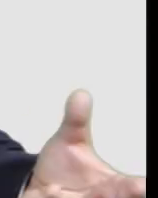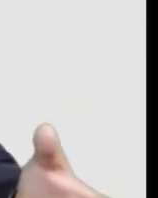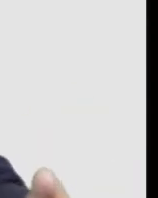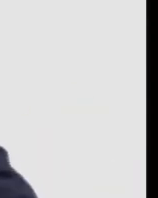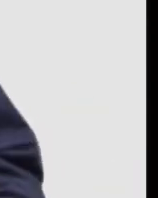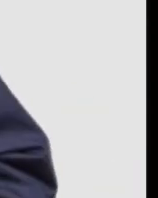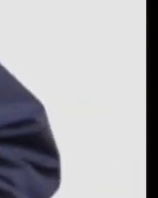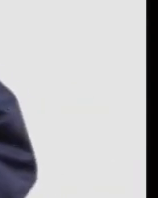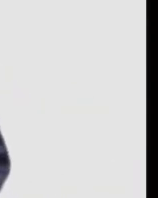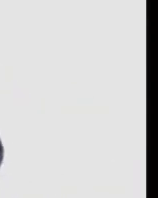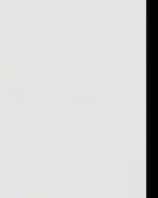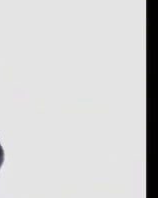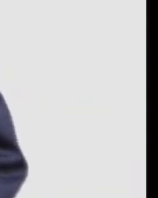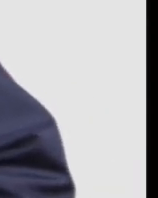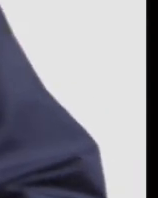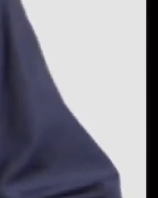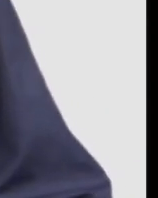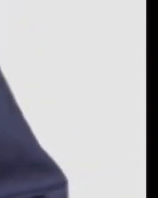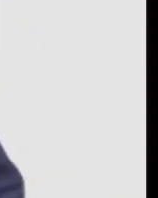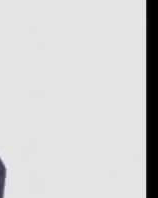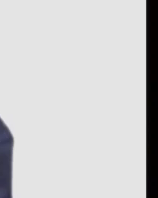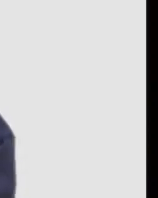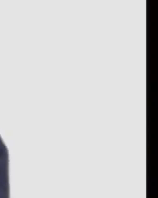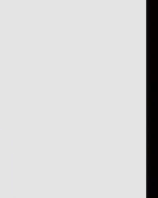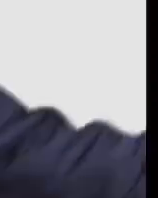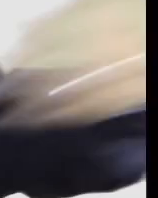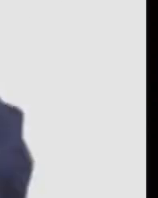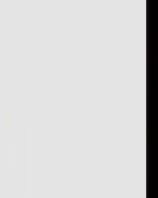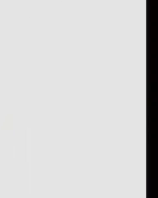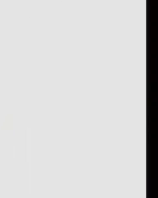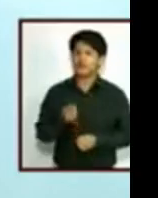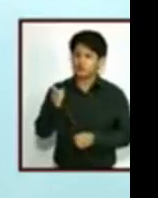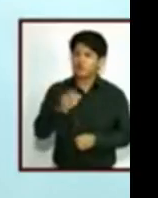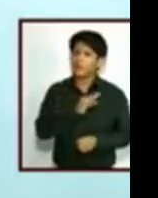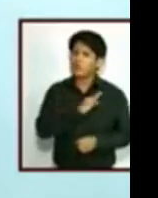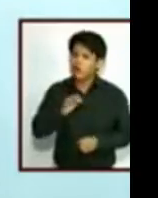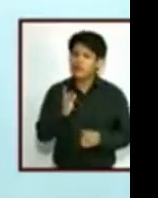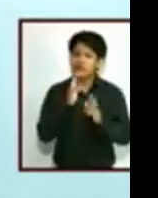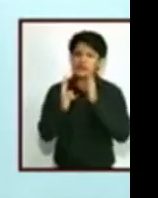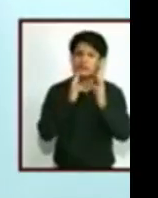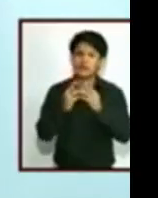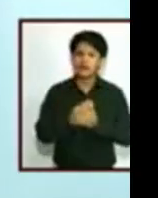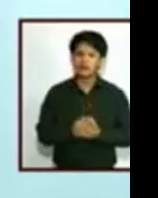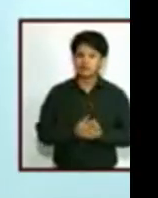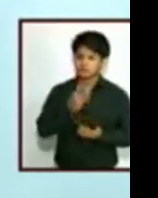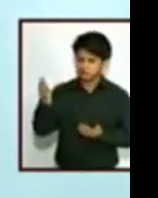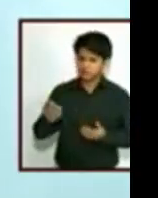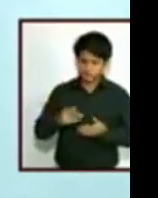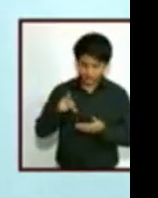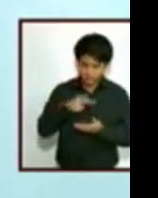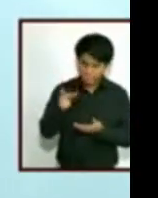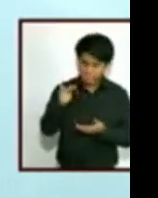¿Qué se pone nervioso, ve? Lo imputaste al lado. Dale, contesta, coño. Vamos a ahora sacar la